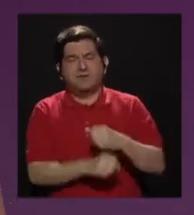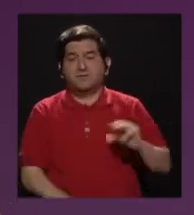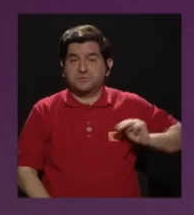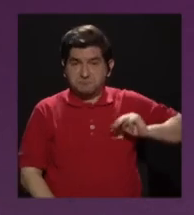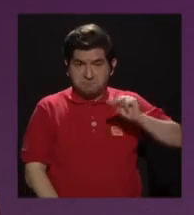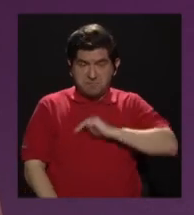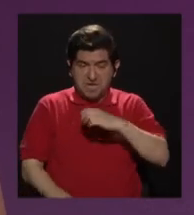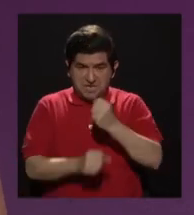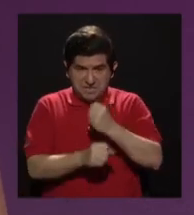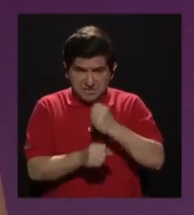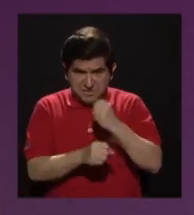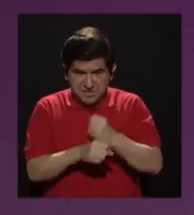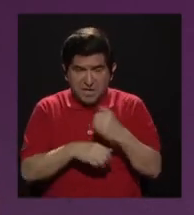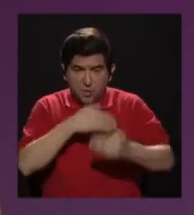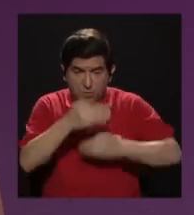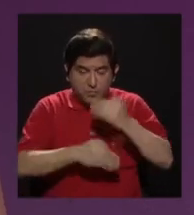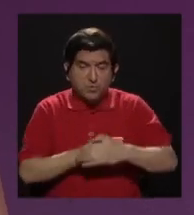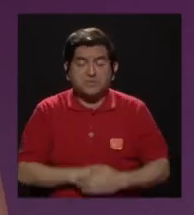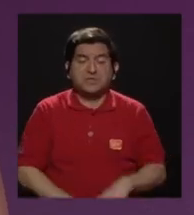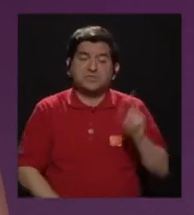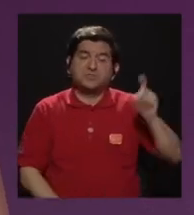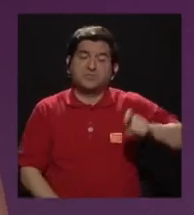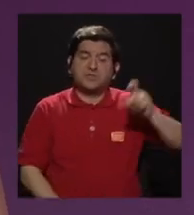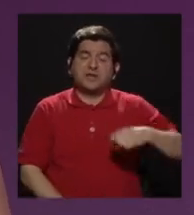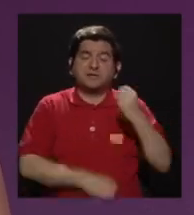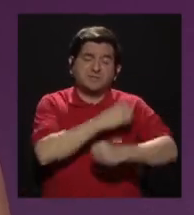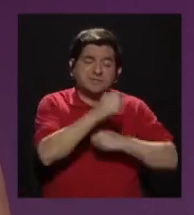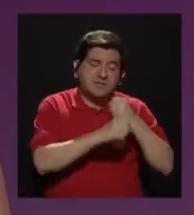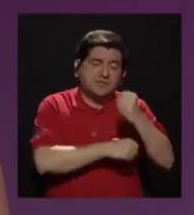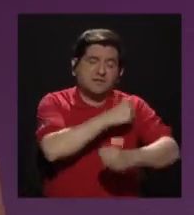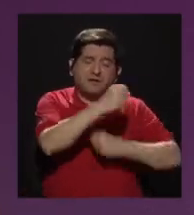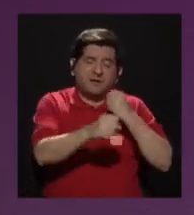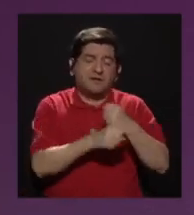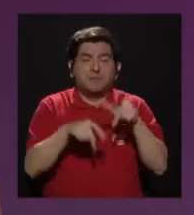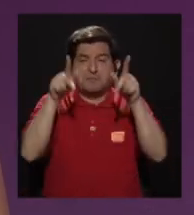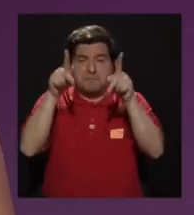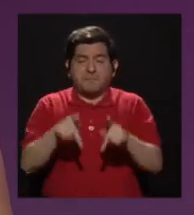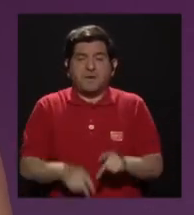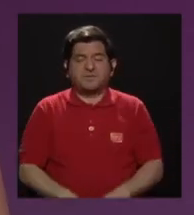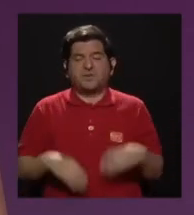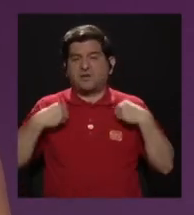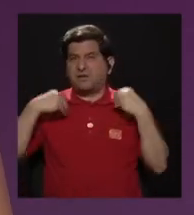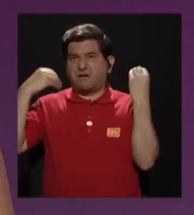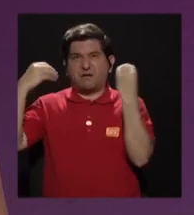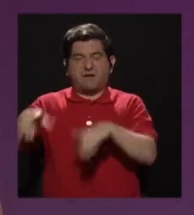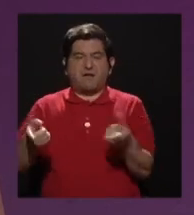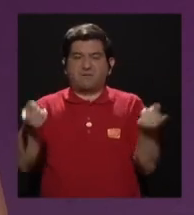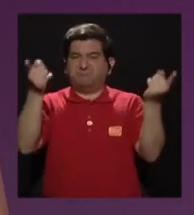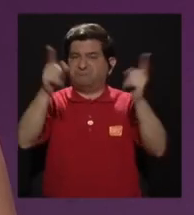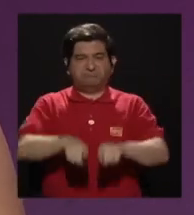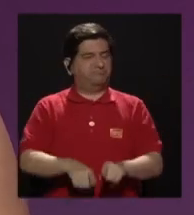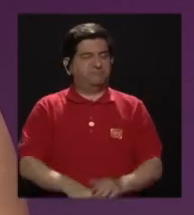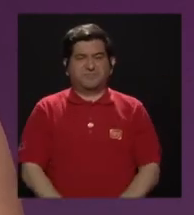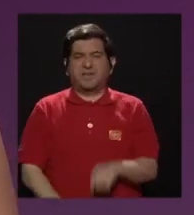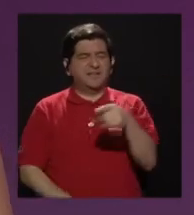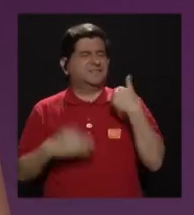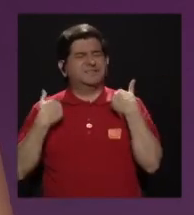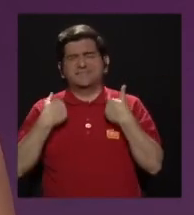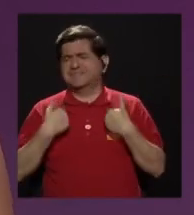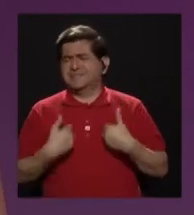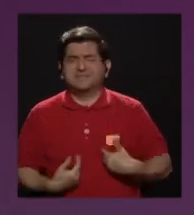Ministerio de Trabajo tardan a veces años y muchas veces las personas deciden abandonar el caso porque es